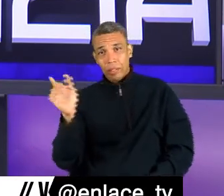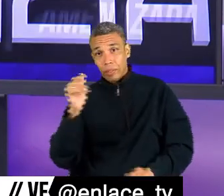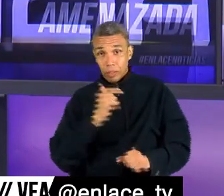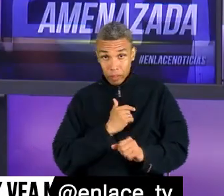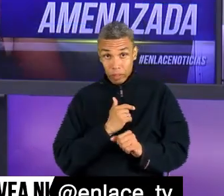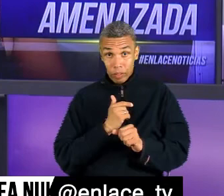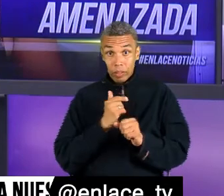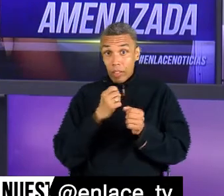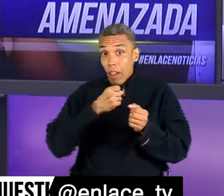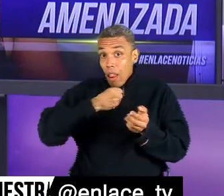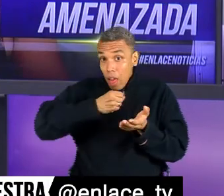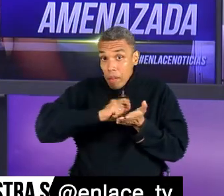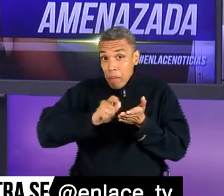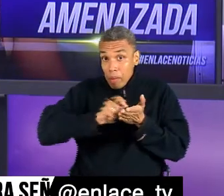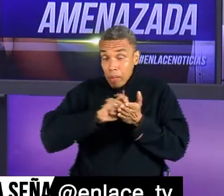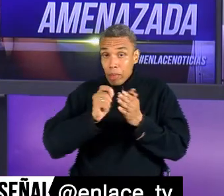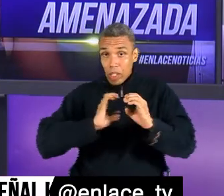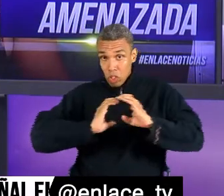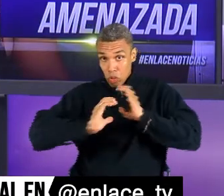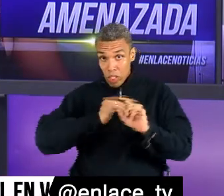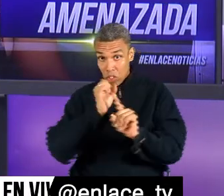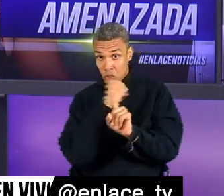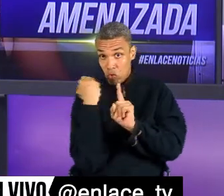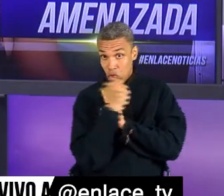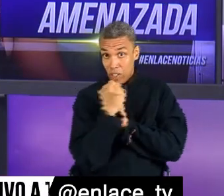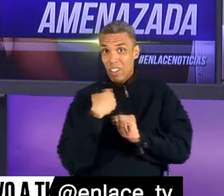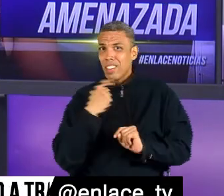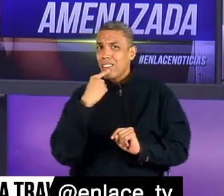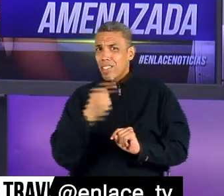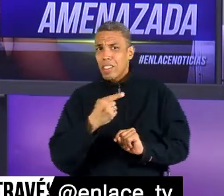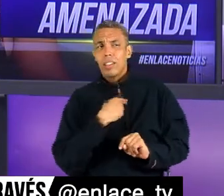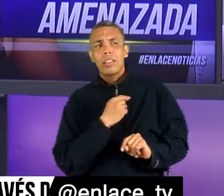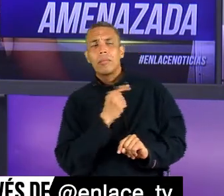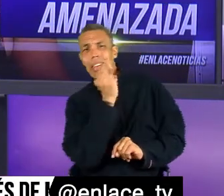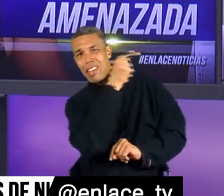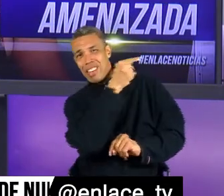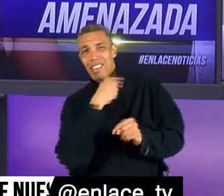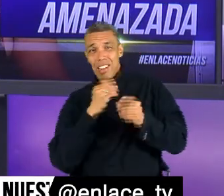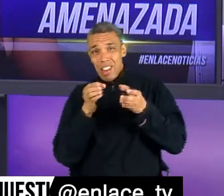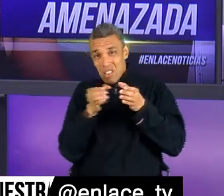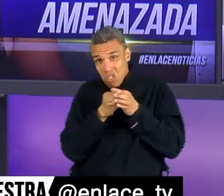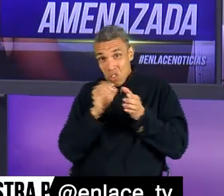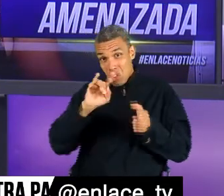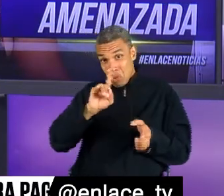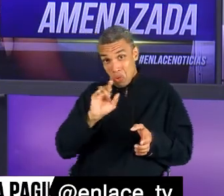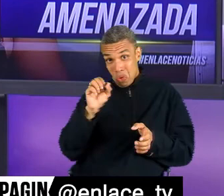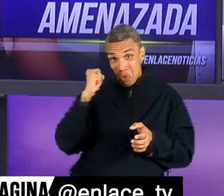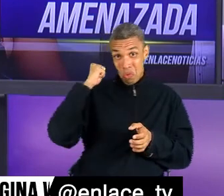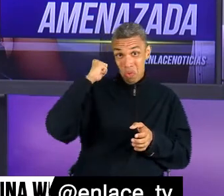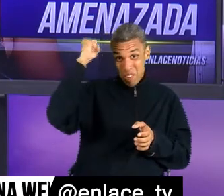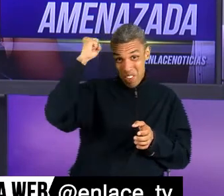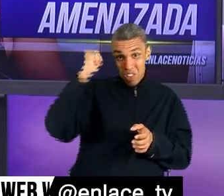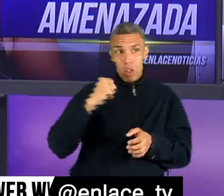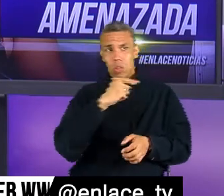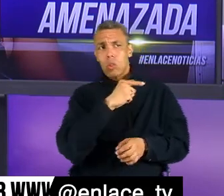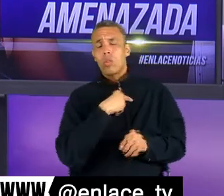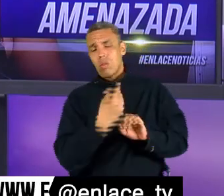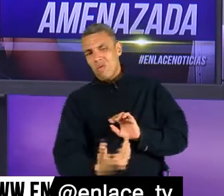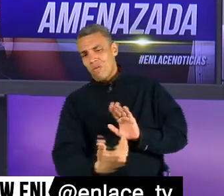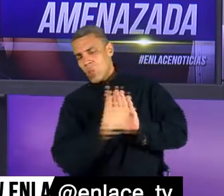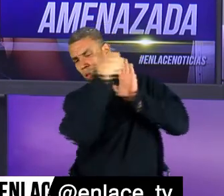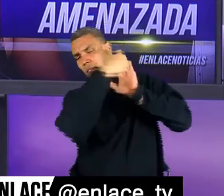Medio porque considera que la Unión Sindical Obrera USO la amenazó con el comunicado en el que se manifiesta que